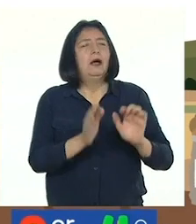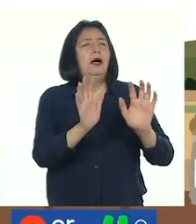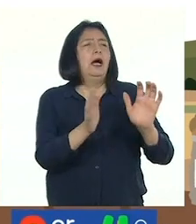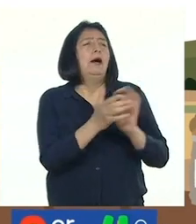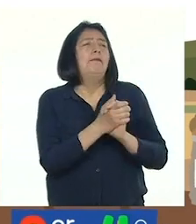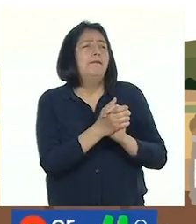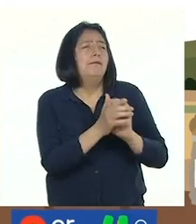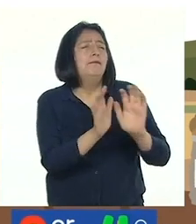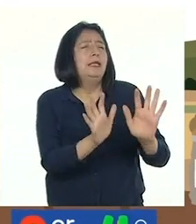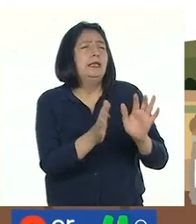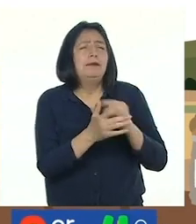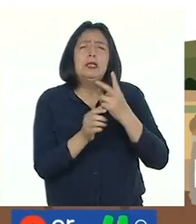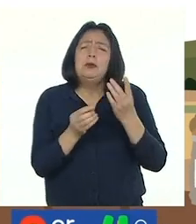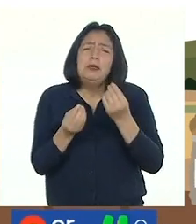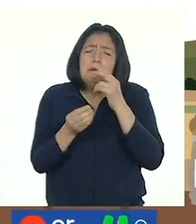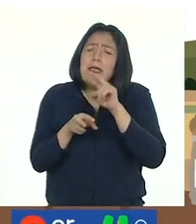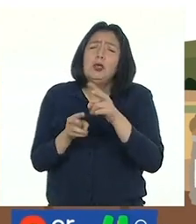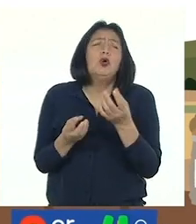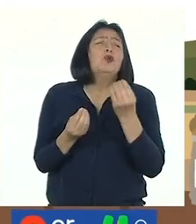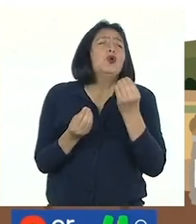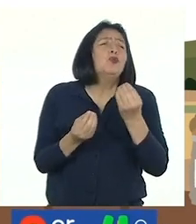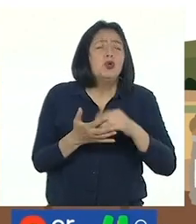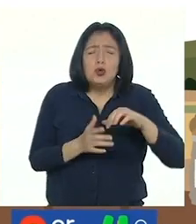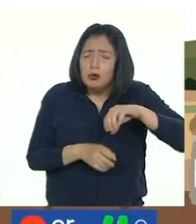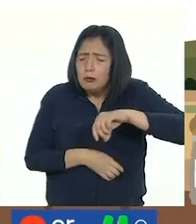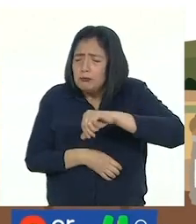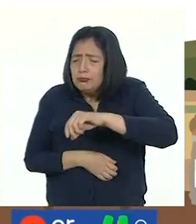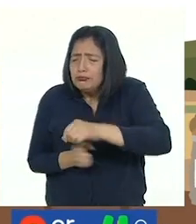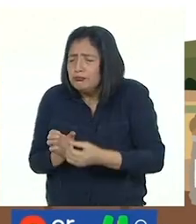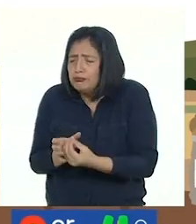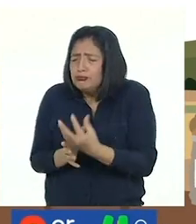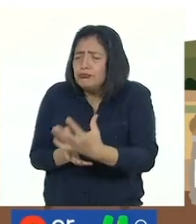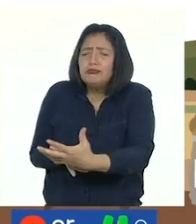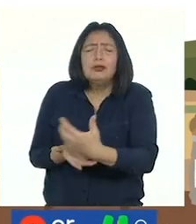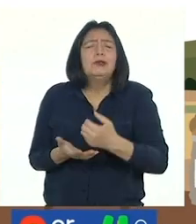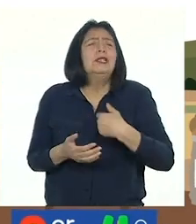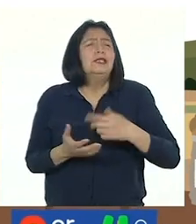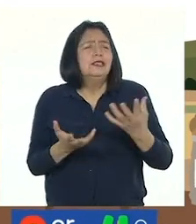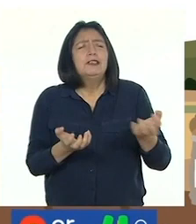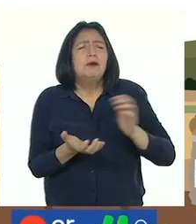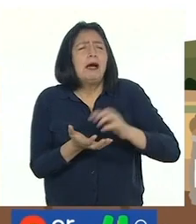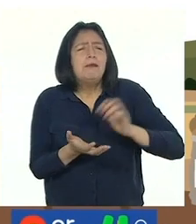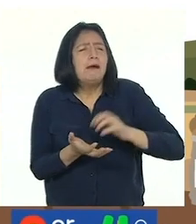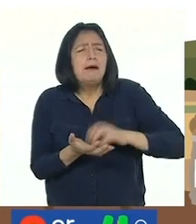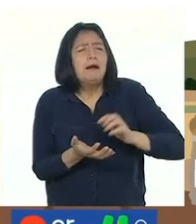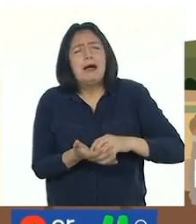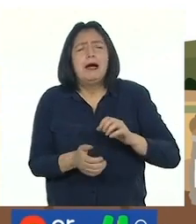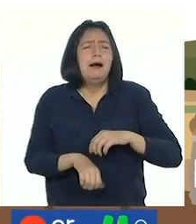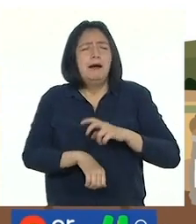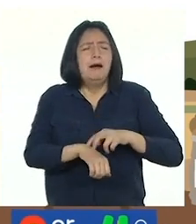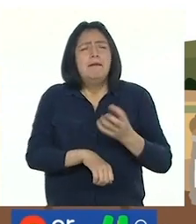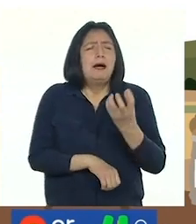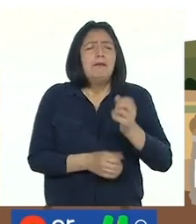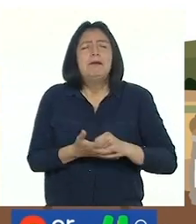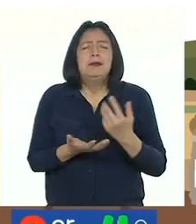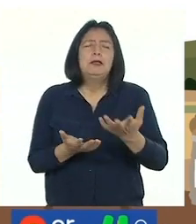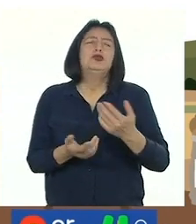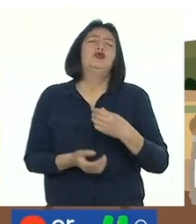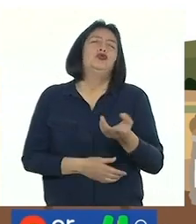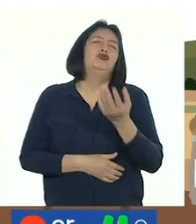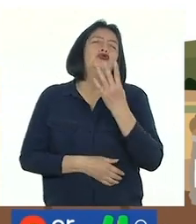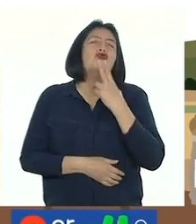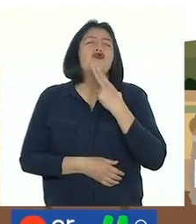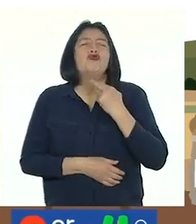¡Amiga Vera! ¡Queremos ver cómo cultivas las papas! ¡Queremos más papas para tener más de ese